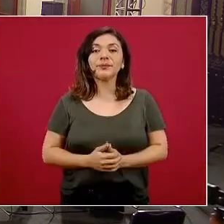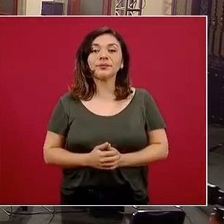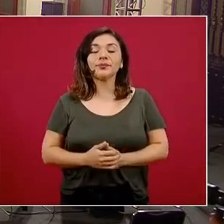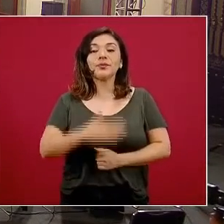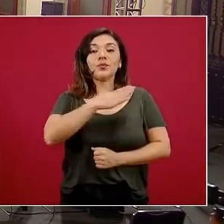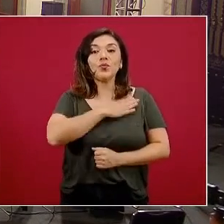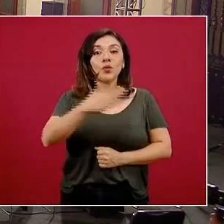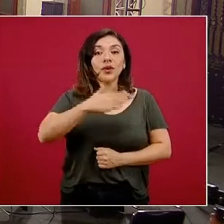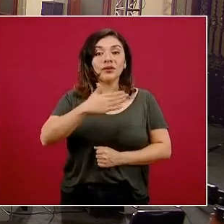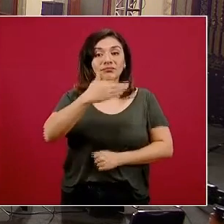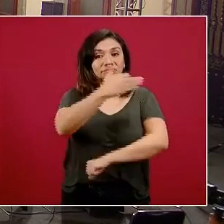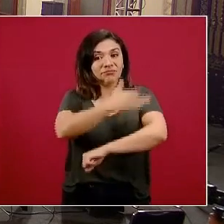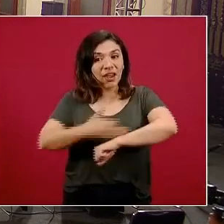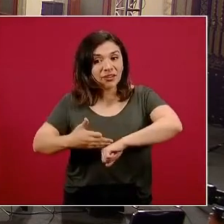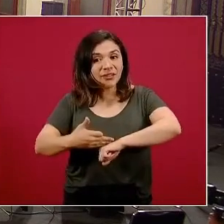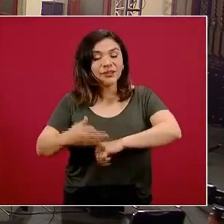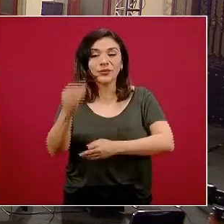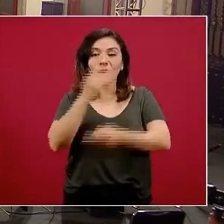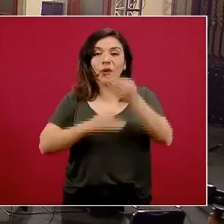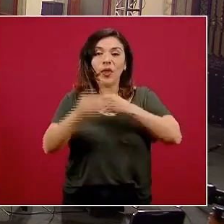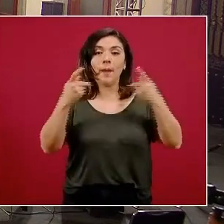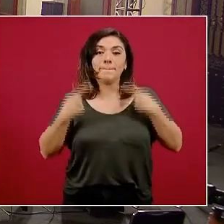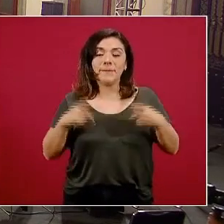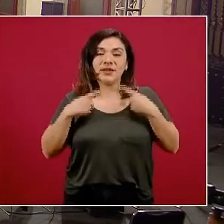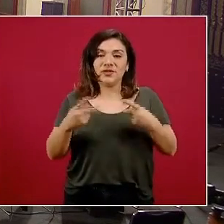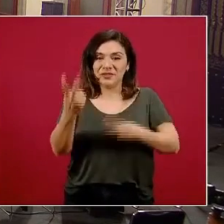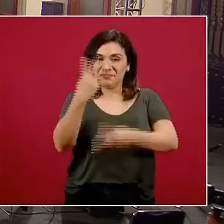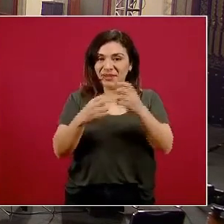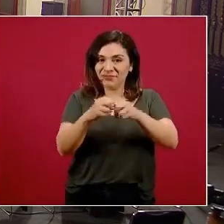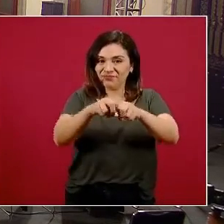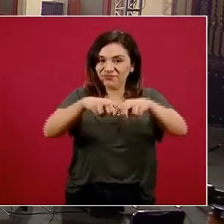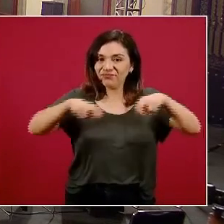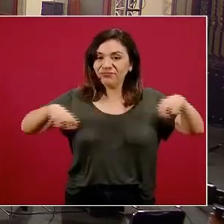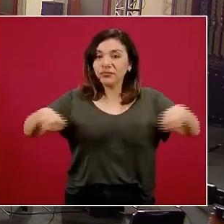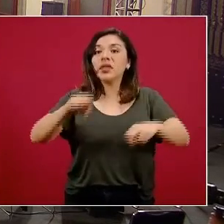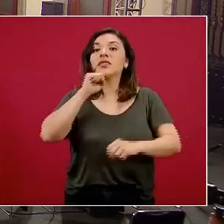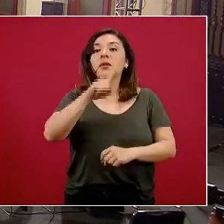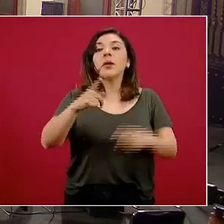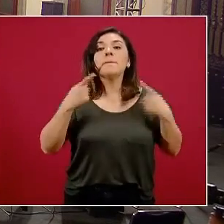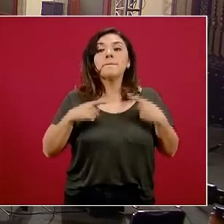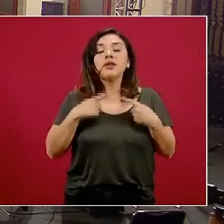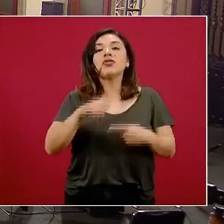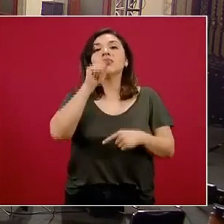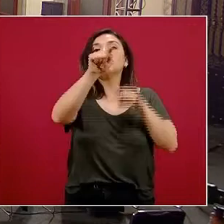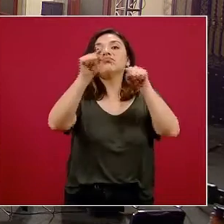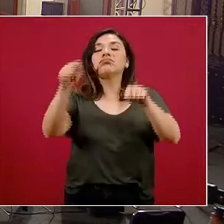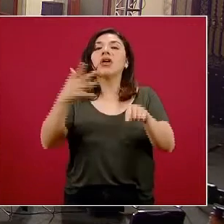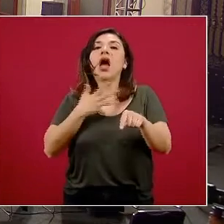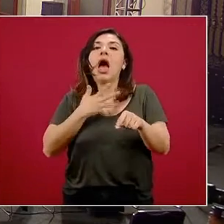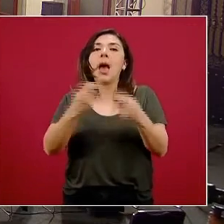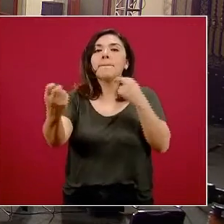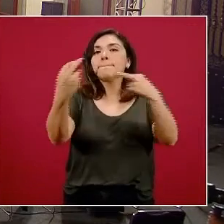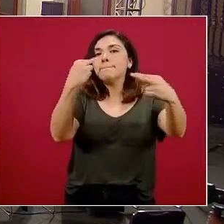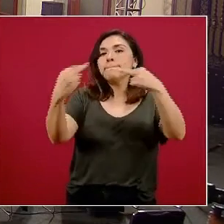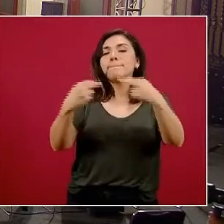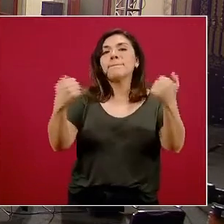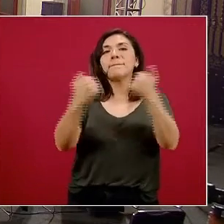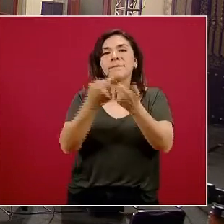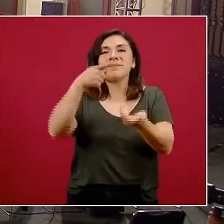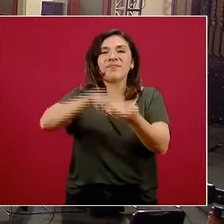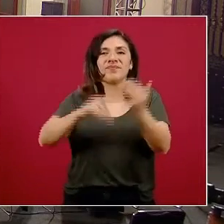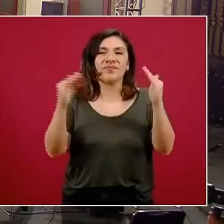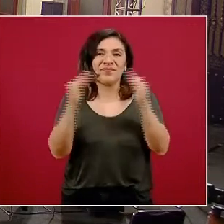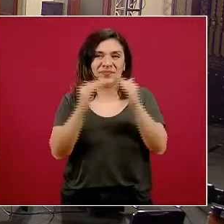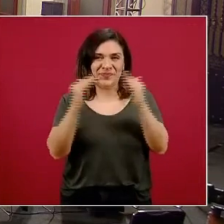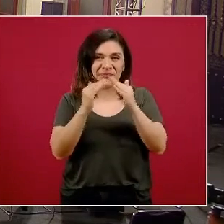Muy buenas tardes con todas y con todos los presentes y también a todas las personas que nos hacen el favor